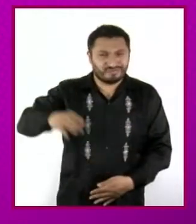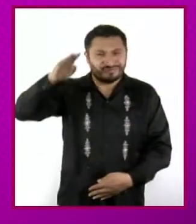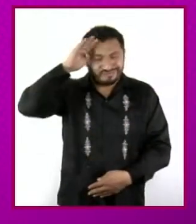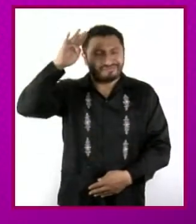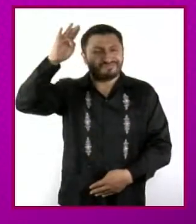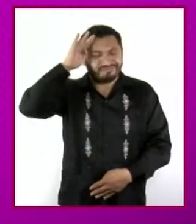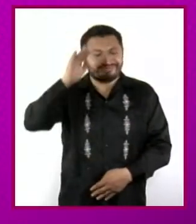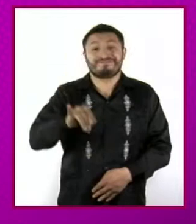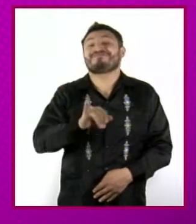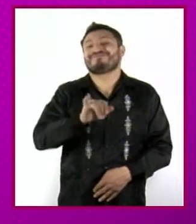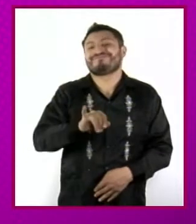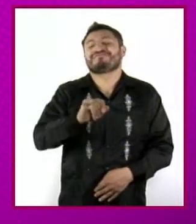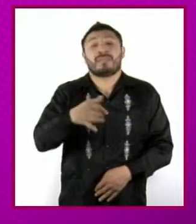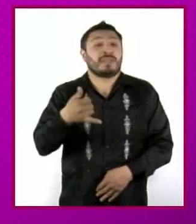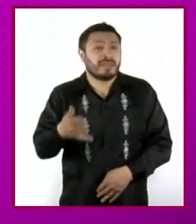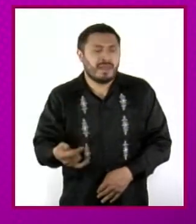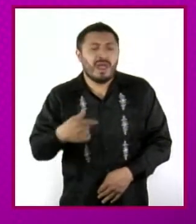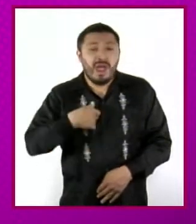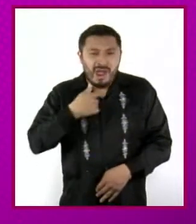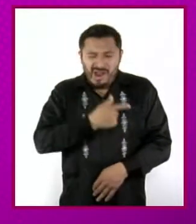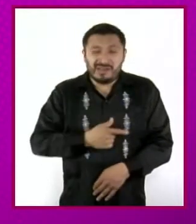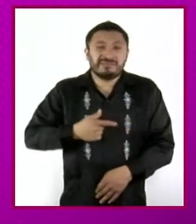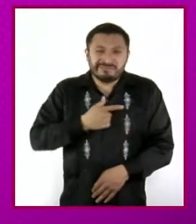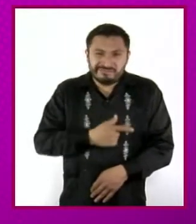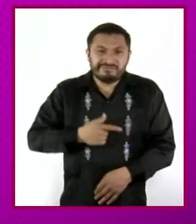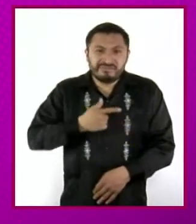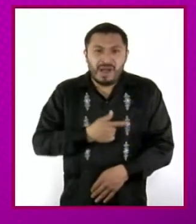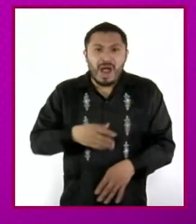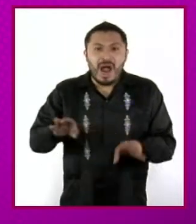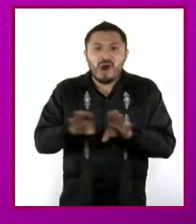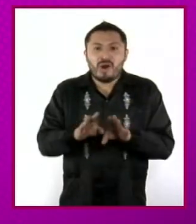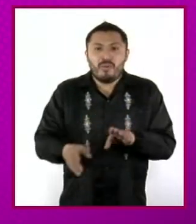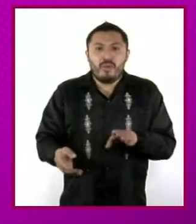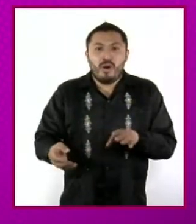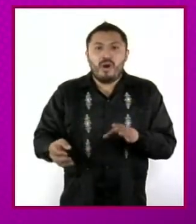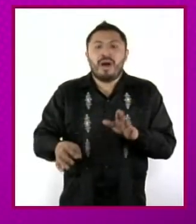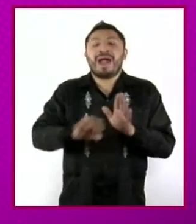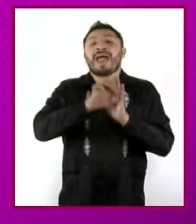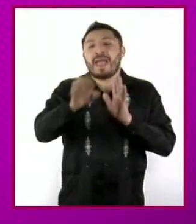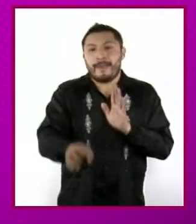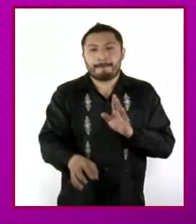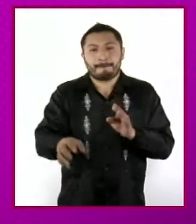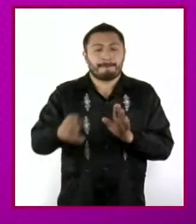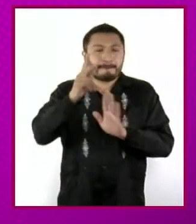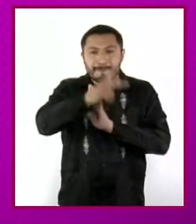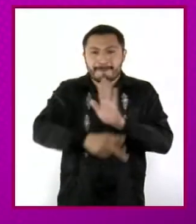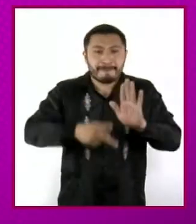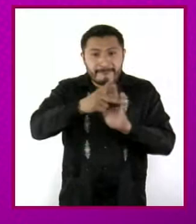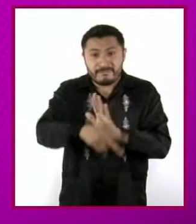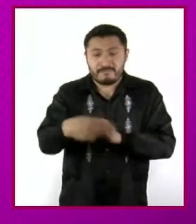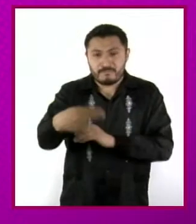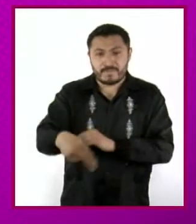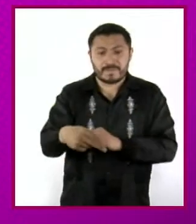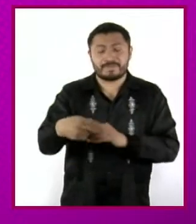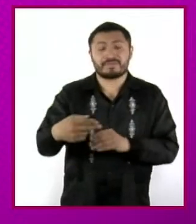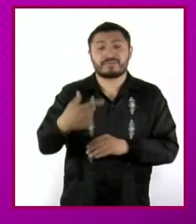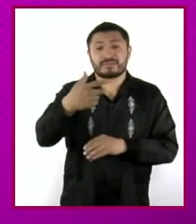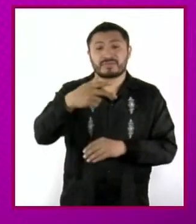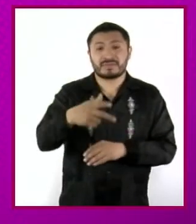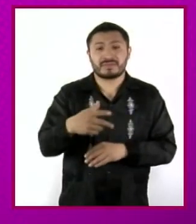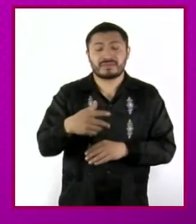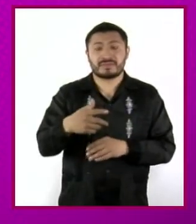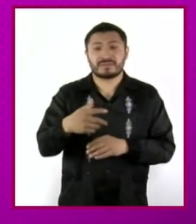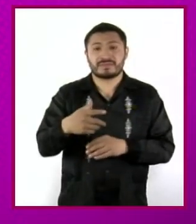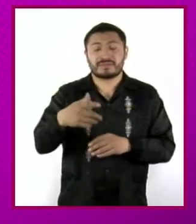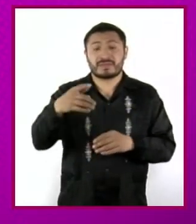y me ha gustado poner de ejemplo una película que se llama Greystock, la